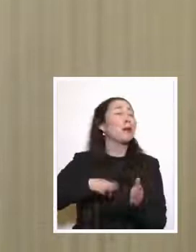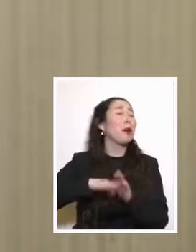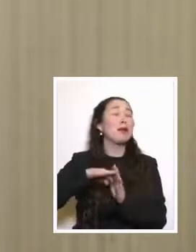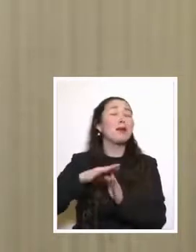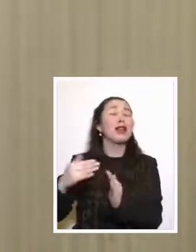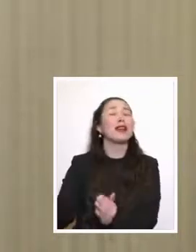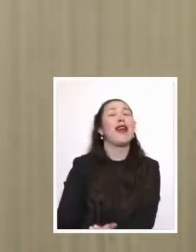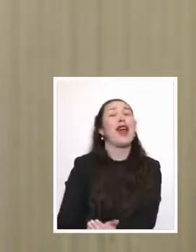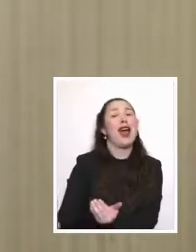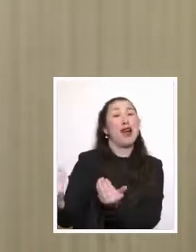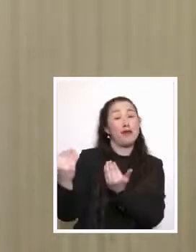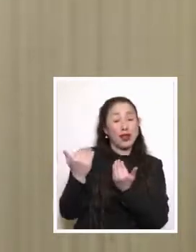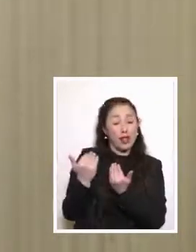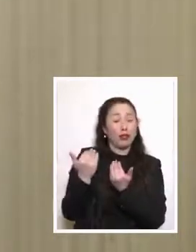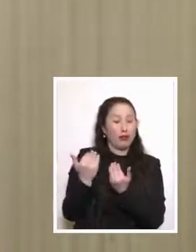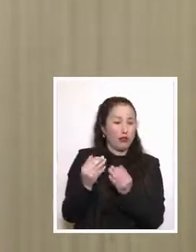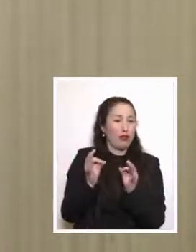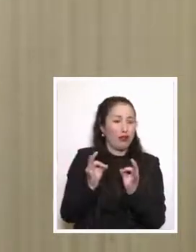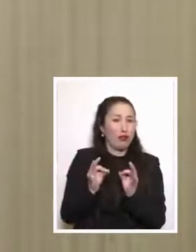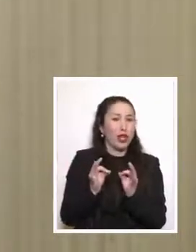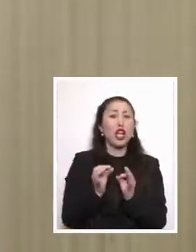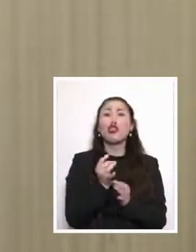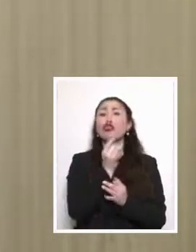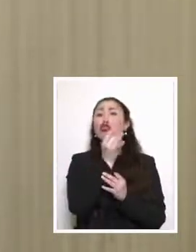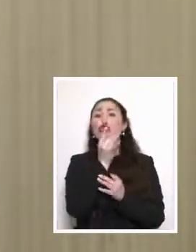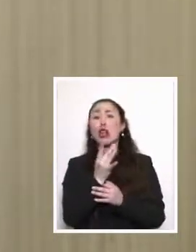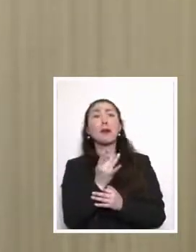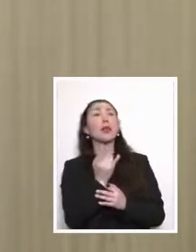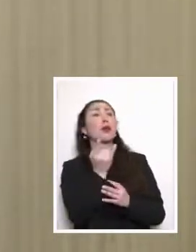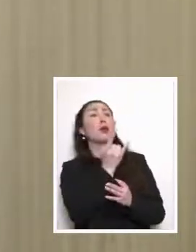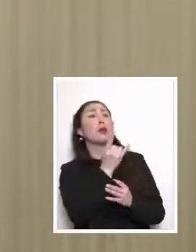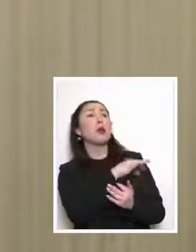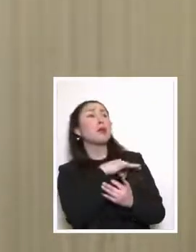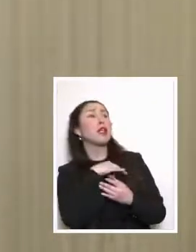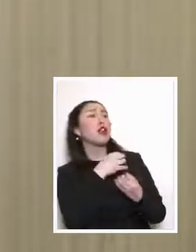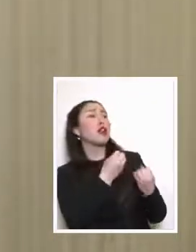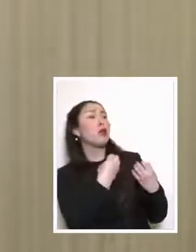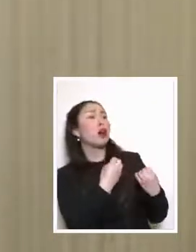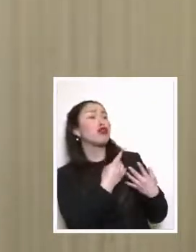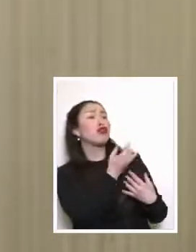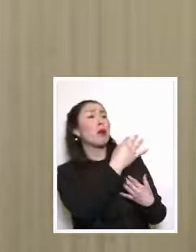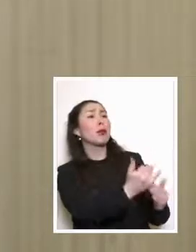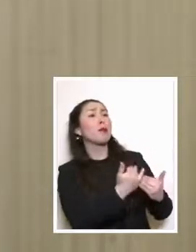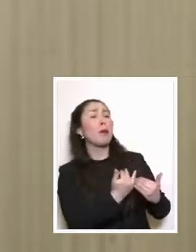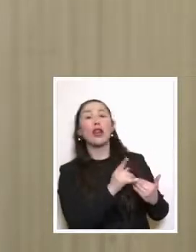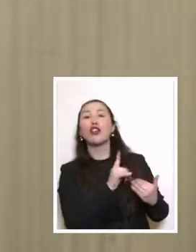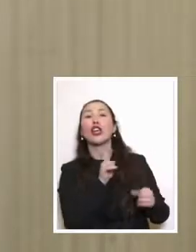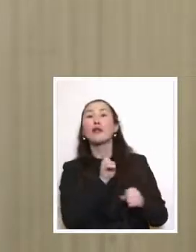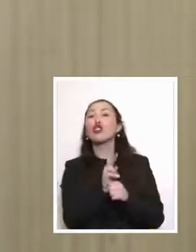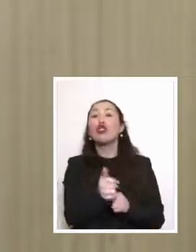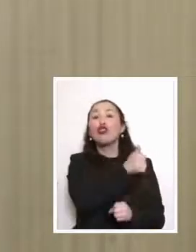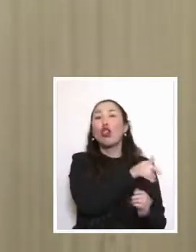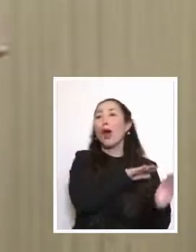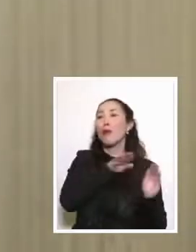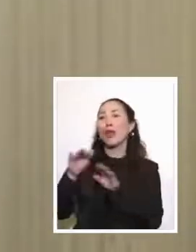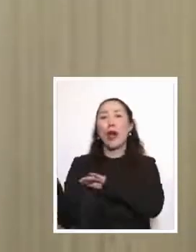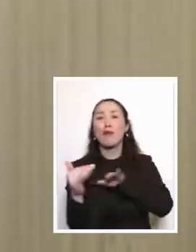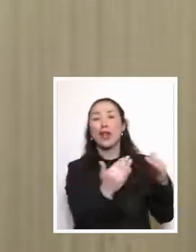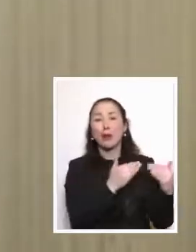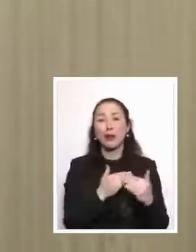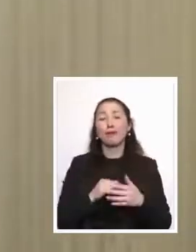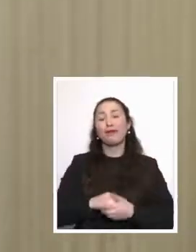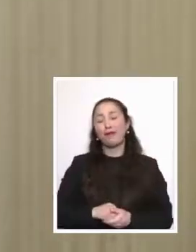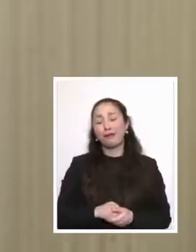de manera eficiente y efectiva. Y no solo por el Ministerio de Educación, pero por la sociedad, ¿no? Por lo mismo, esta oficina